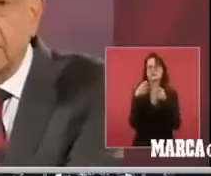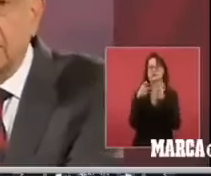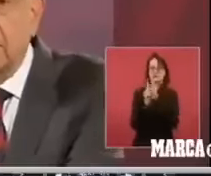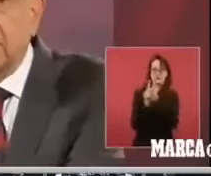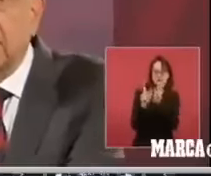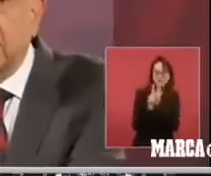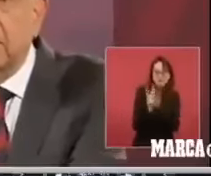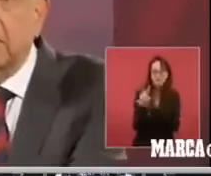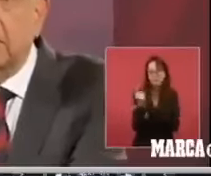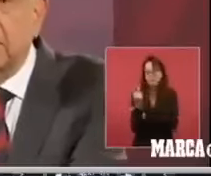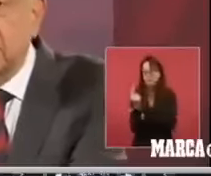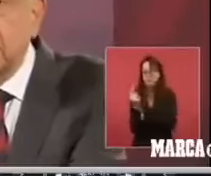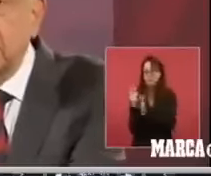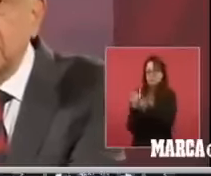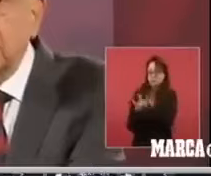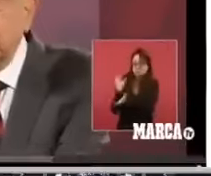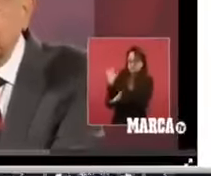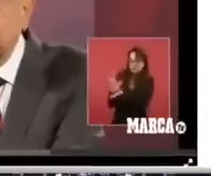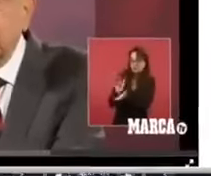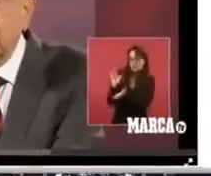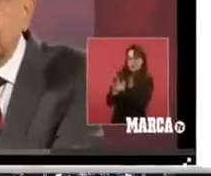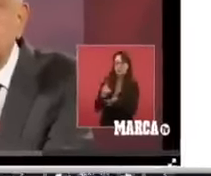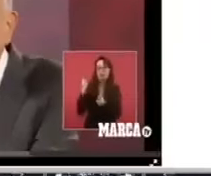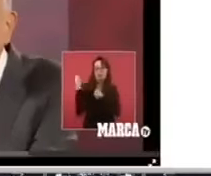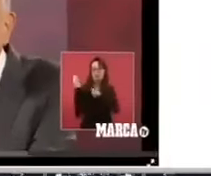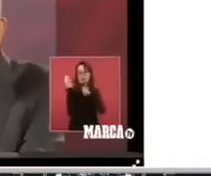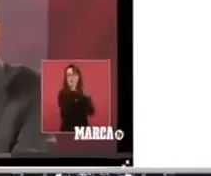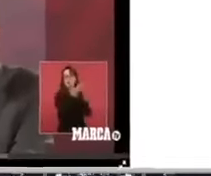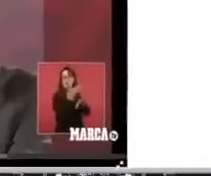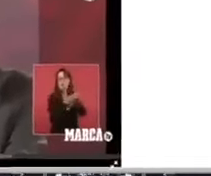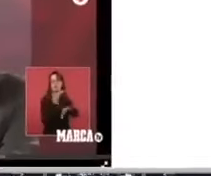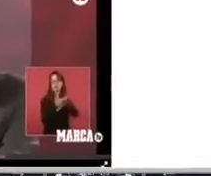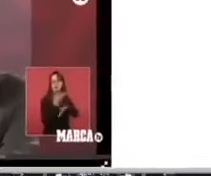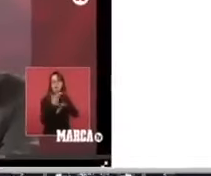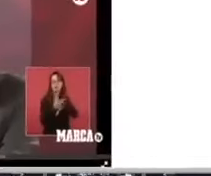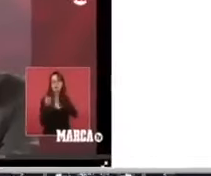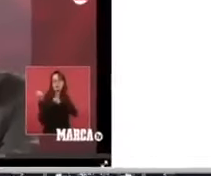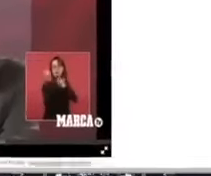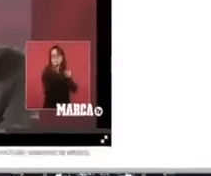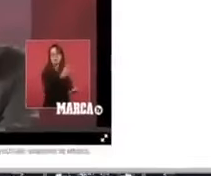están filtrando información que les entrega la DEA.